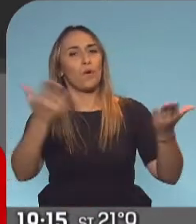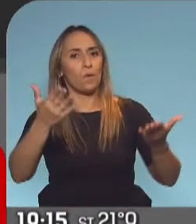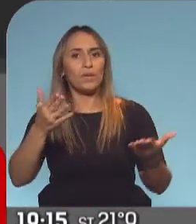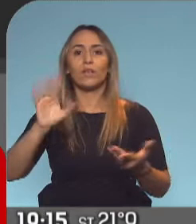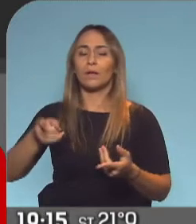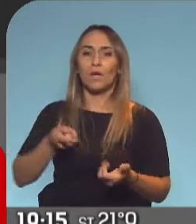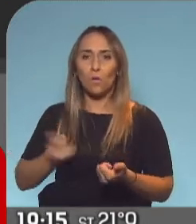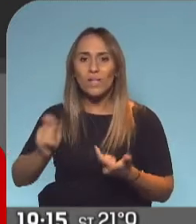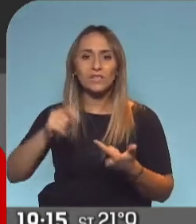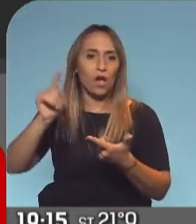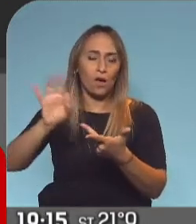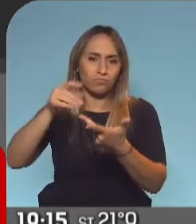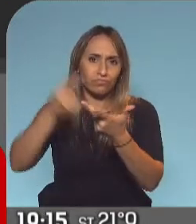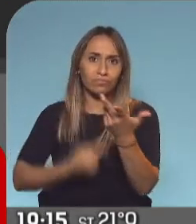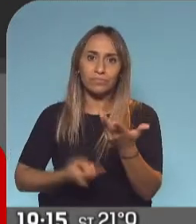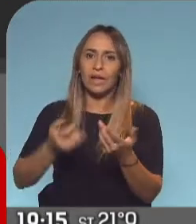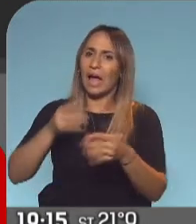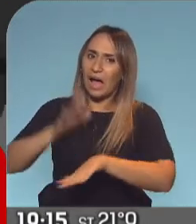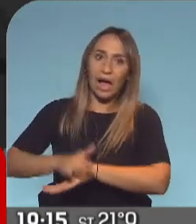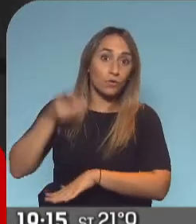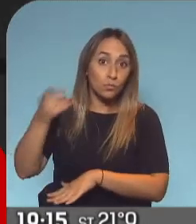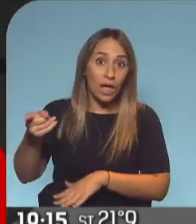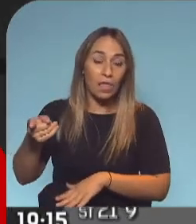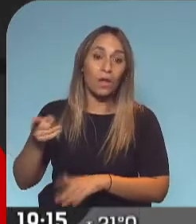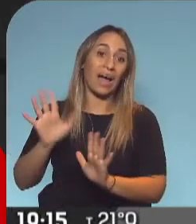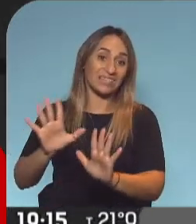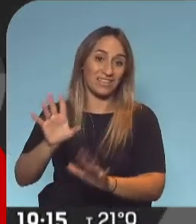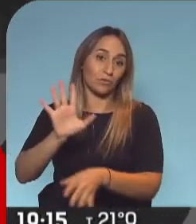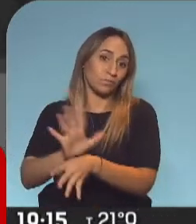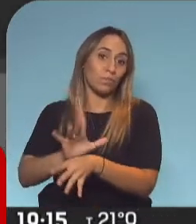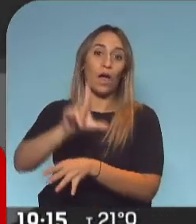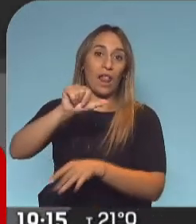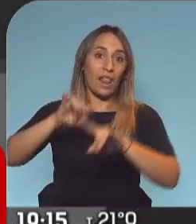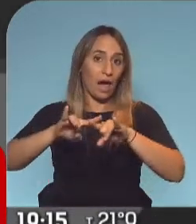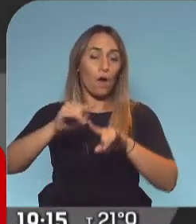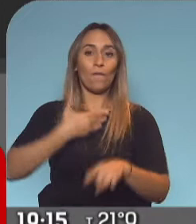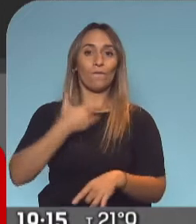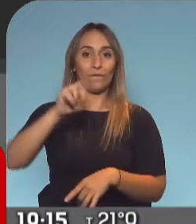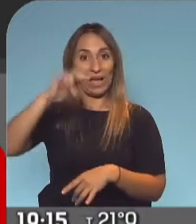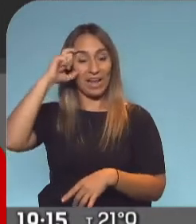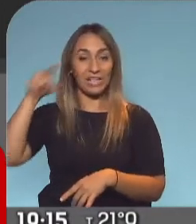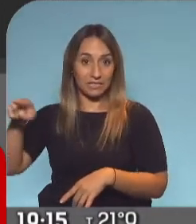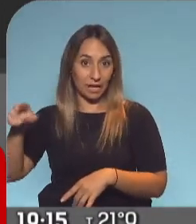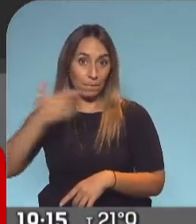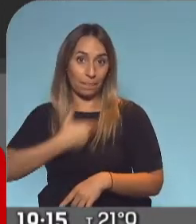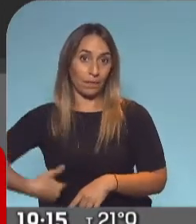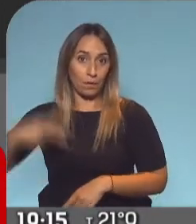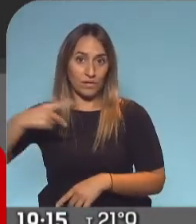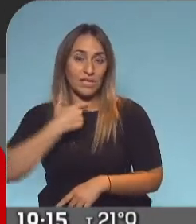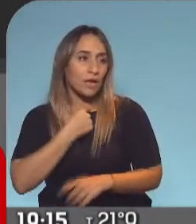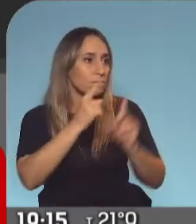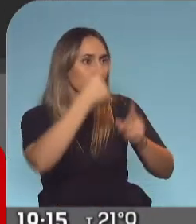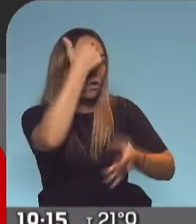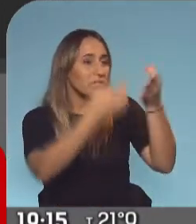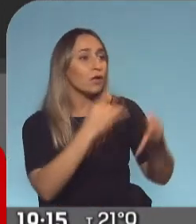porque eso es el lawfare, que sea la misma justicia como corresponde la que la libere de culpa de